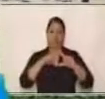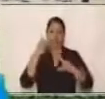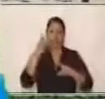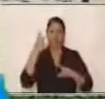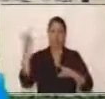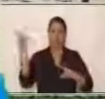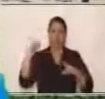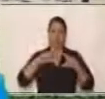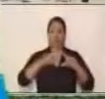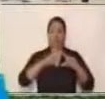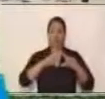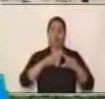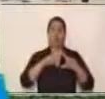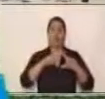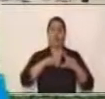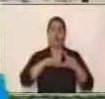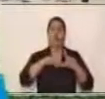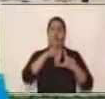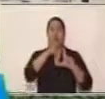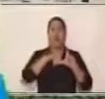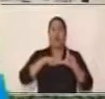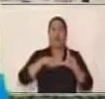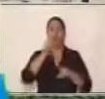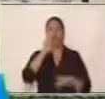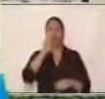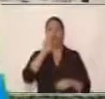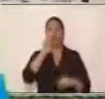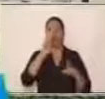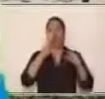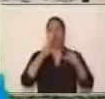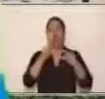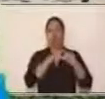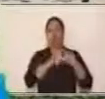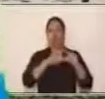2 ángulos agudos. Muy bien.